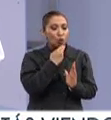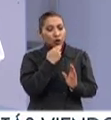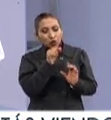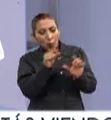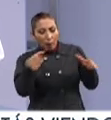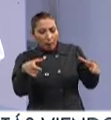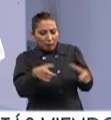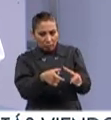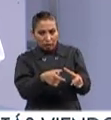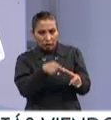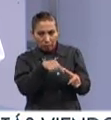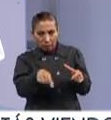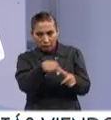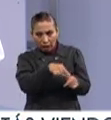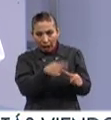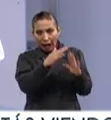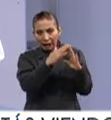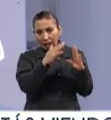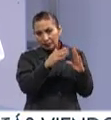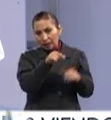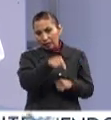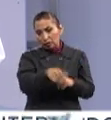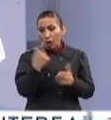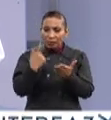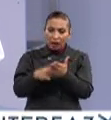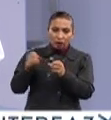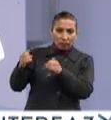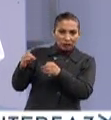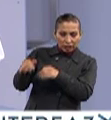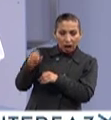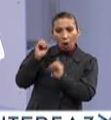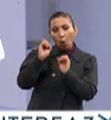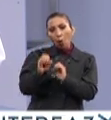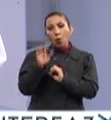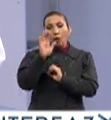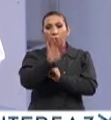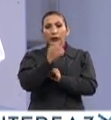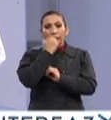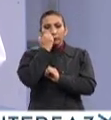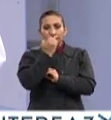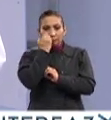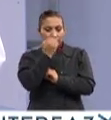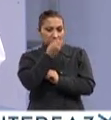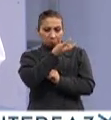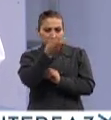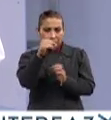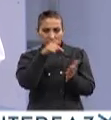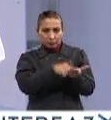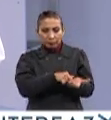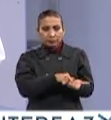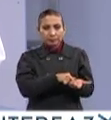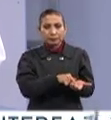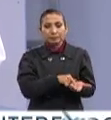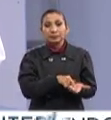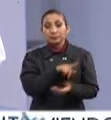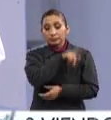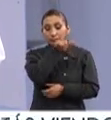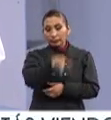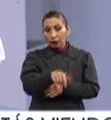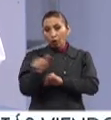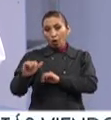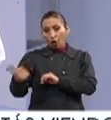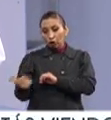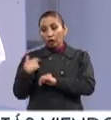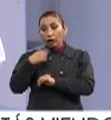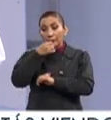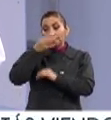estarían generando dentro de las casas habitación, dentro de las oficinas, en las escuelas, en cualquier lugar. Y después tendríamos